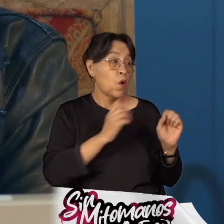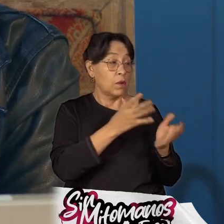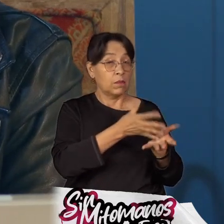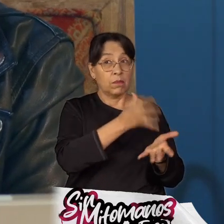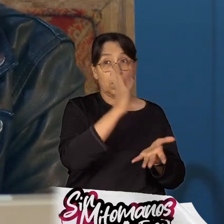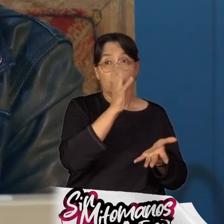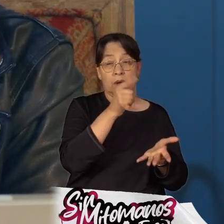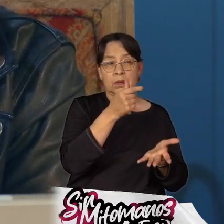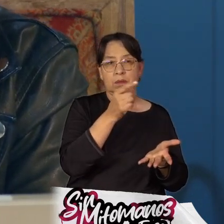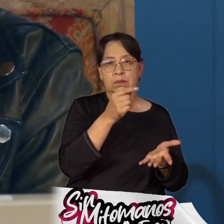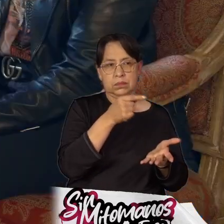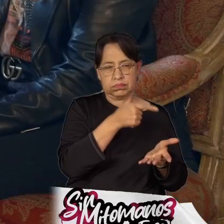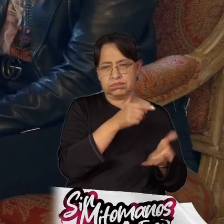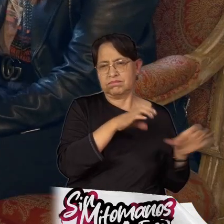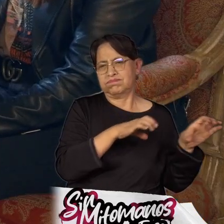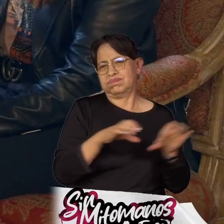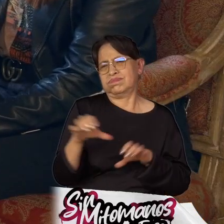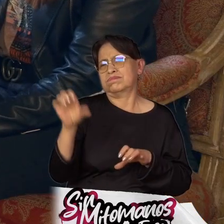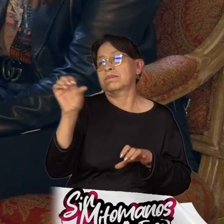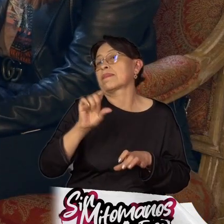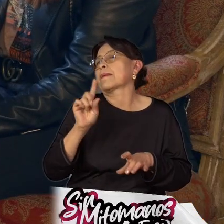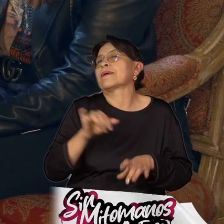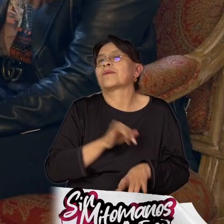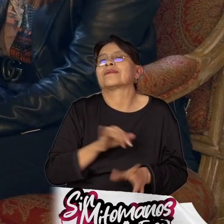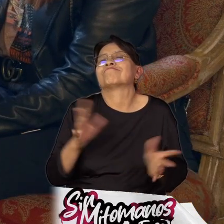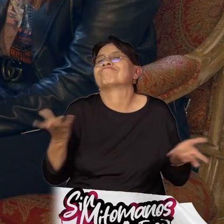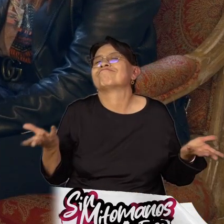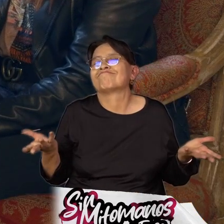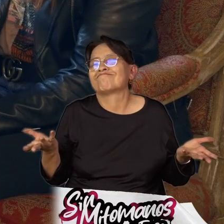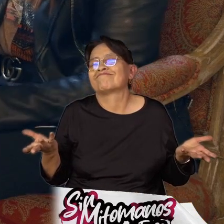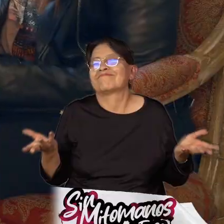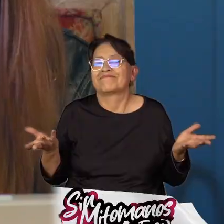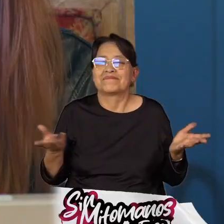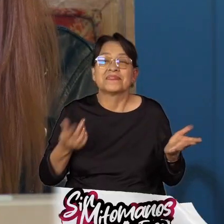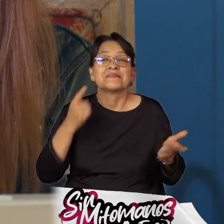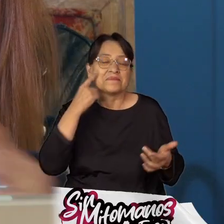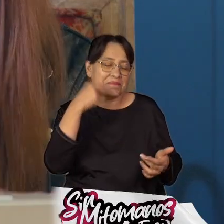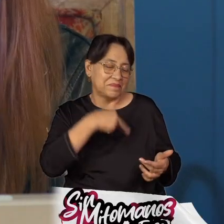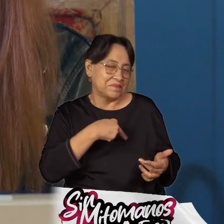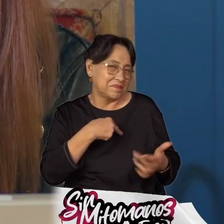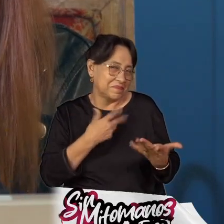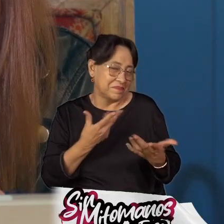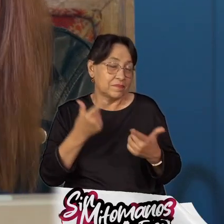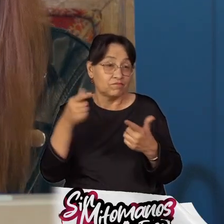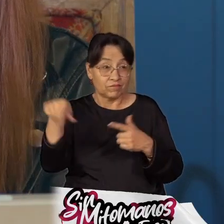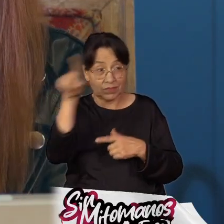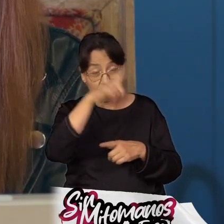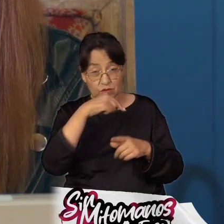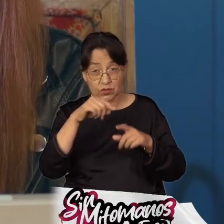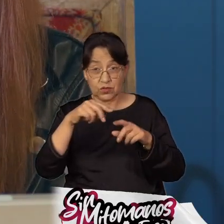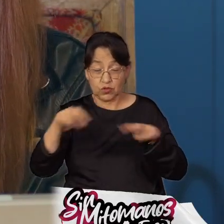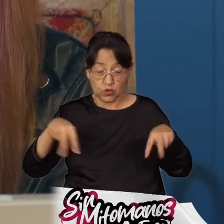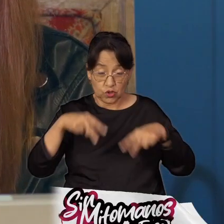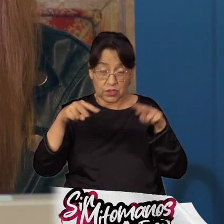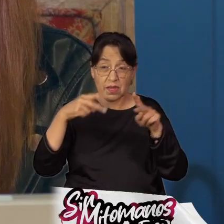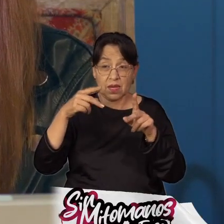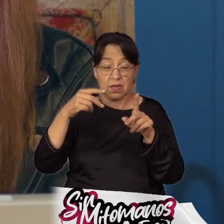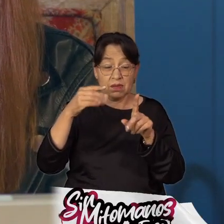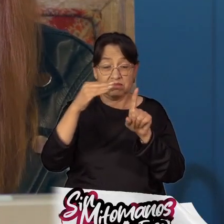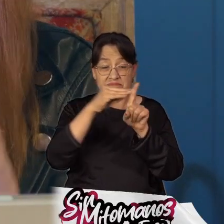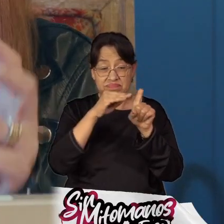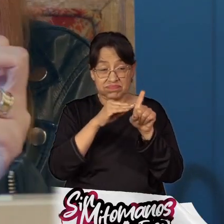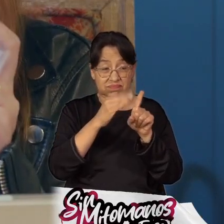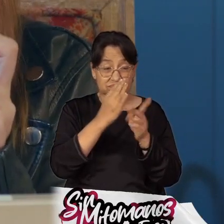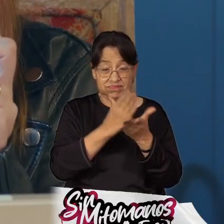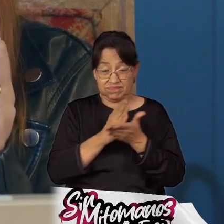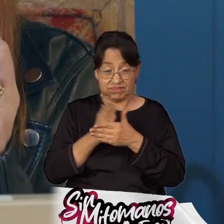mira. muestra que es mucho más, ¿no? Sí. Pero al ver cómo se estratifica nuestra sociedad, en